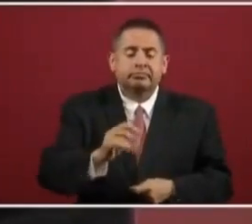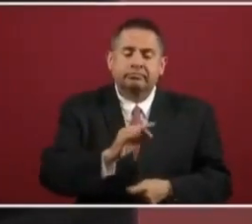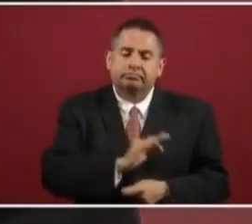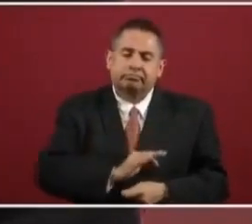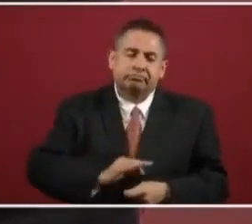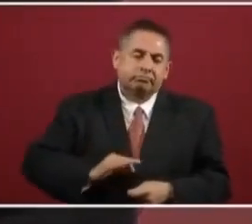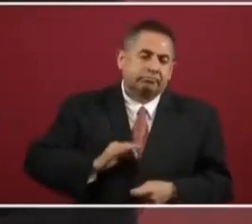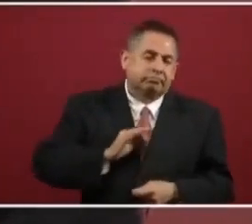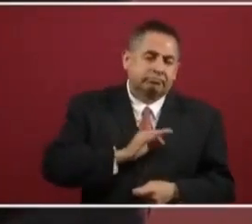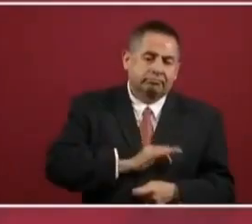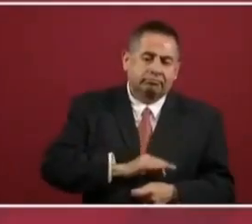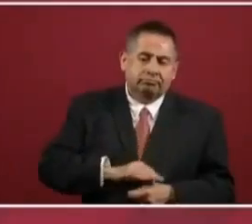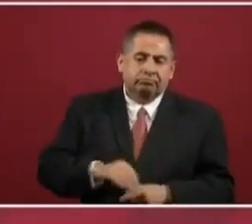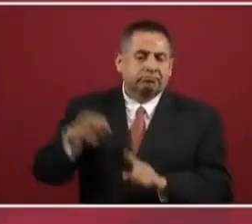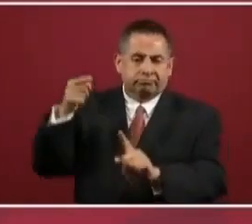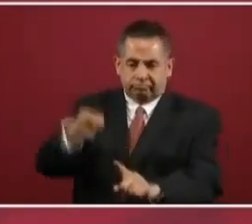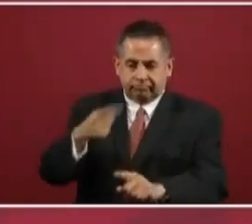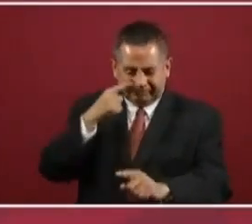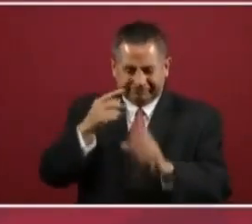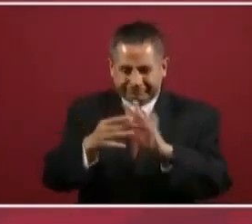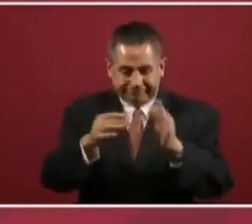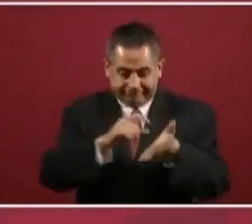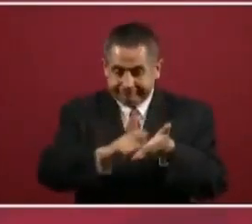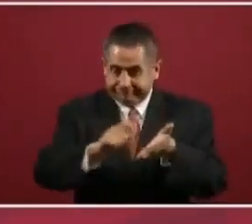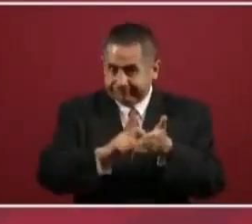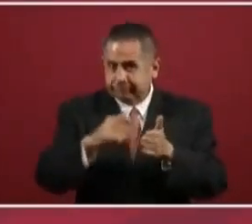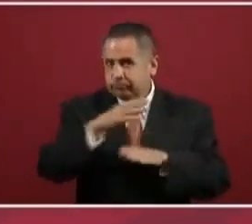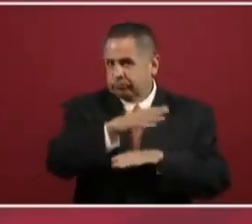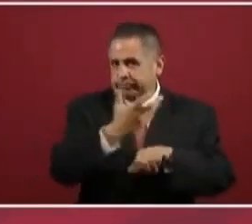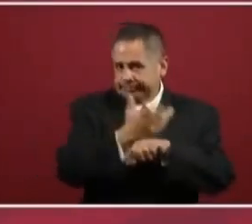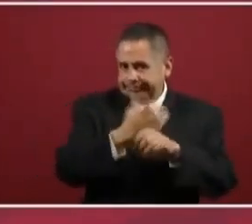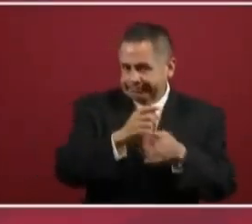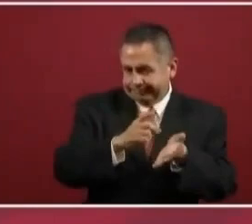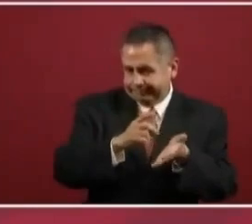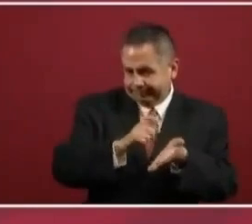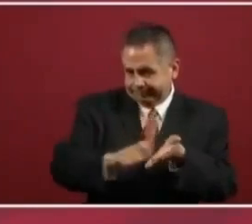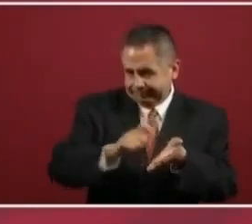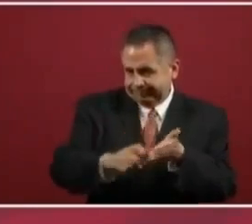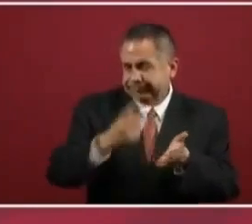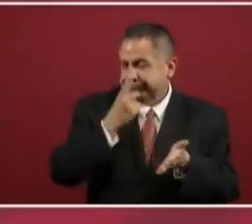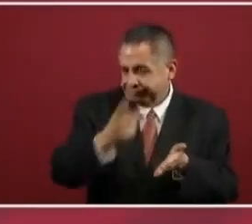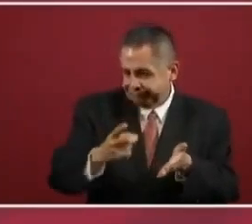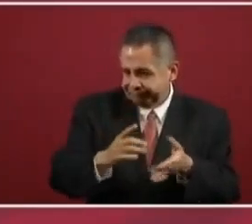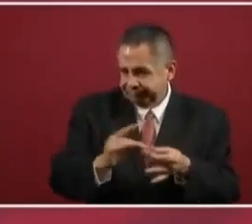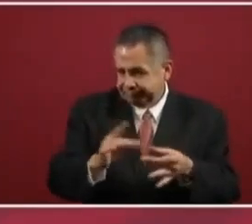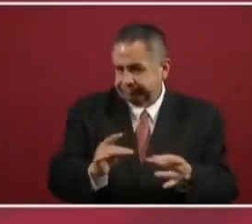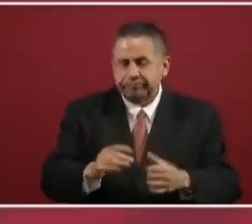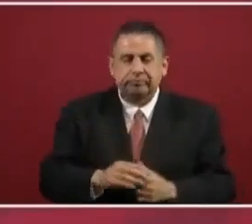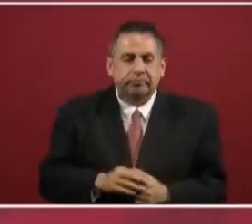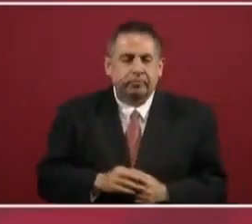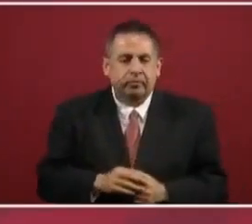del pueblo miren lo que este se